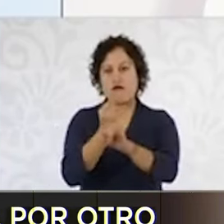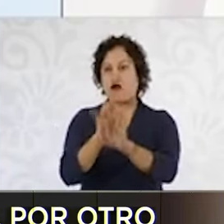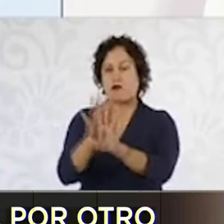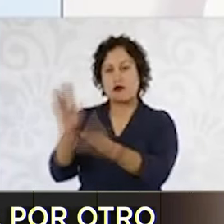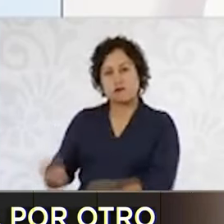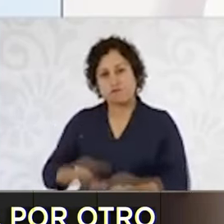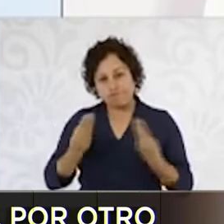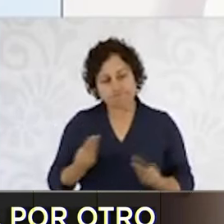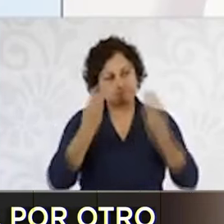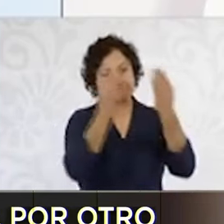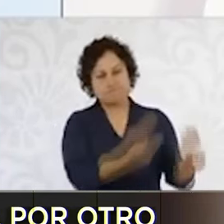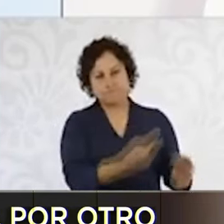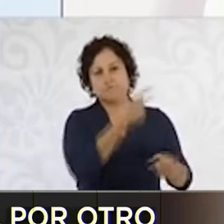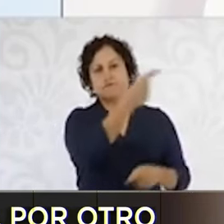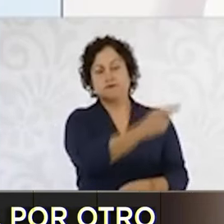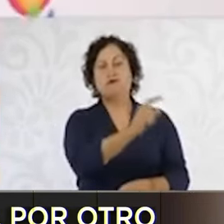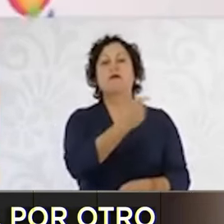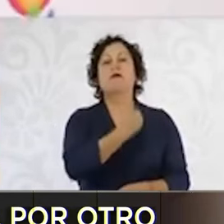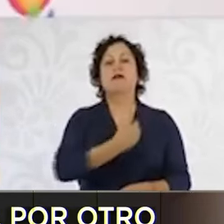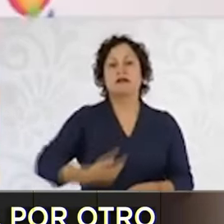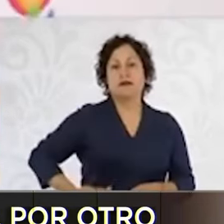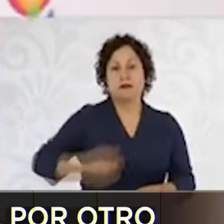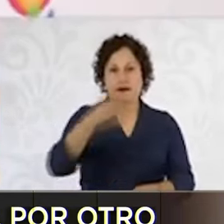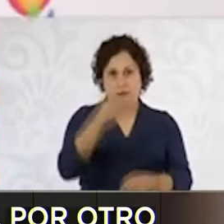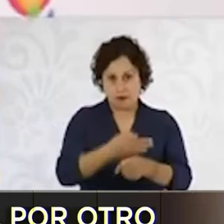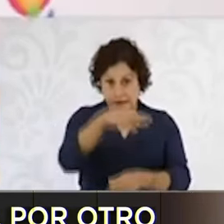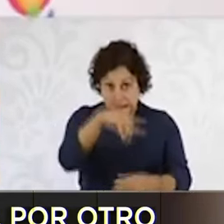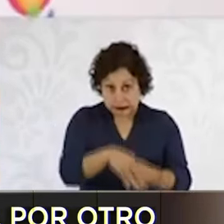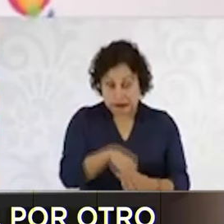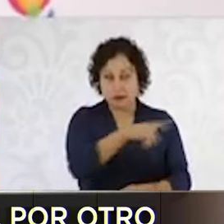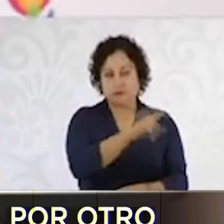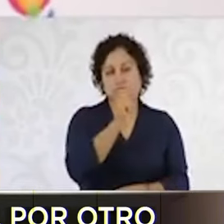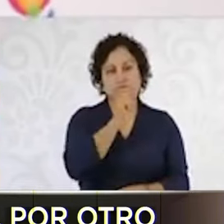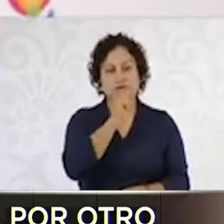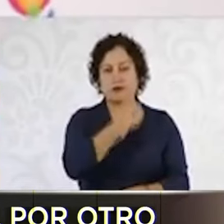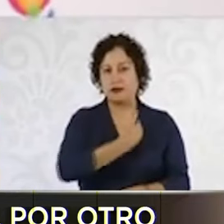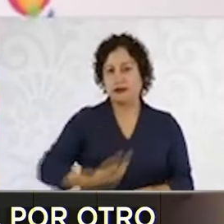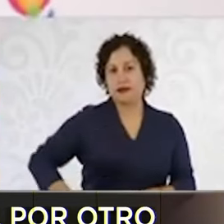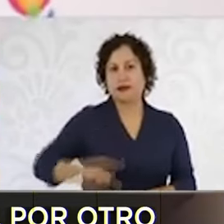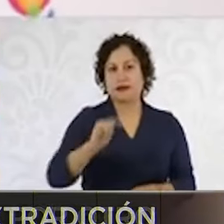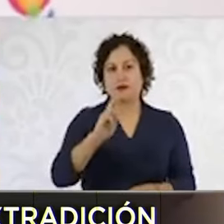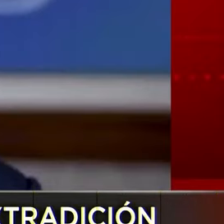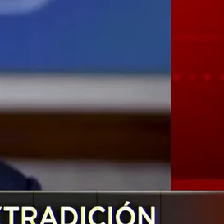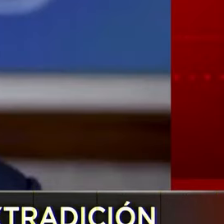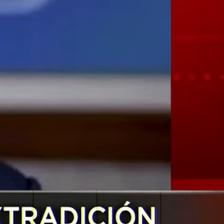dejará en claro a Washington que no debe confundir la frontera mexicana con la canadiense.